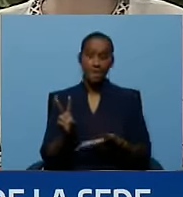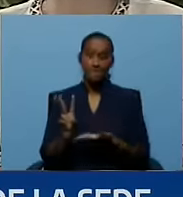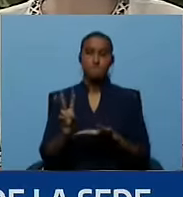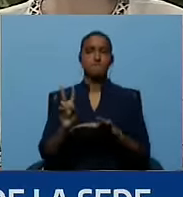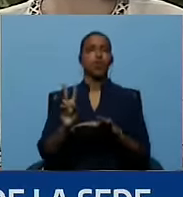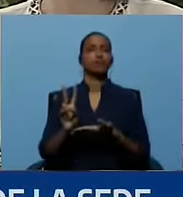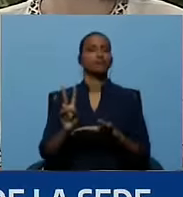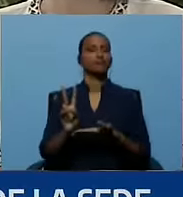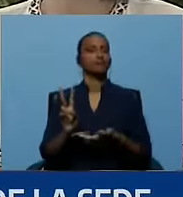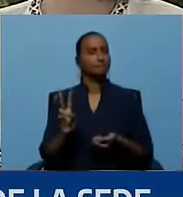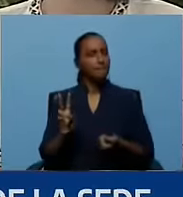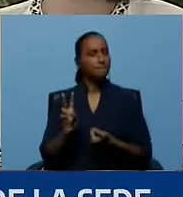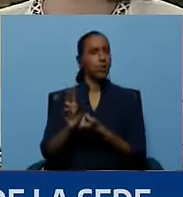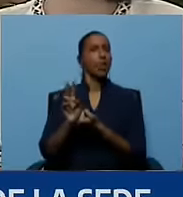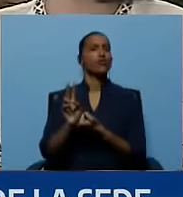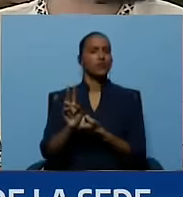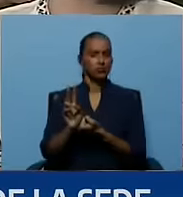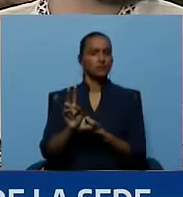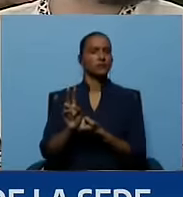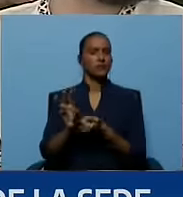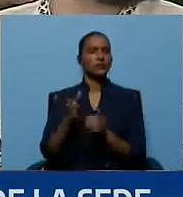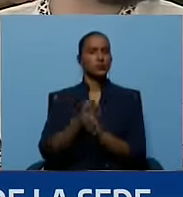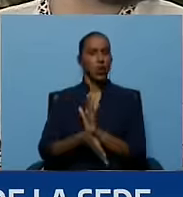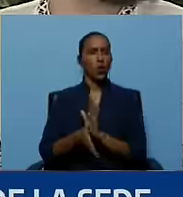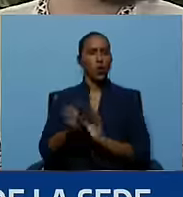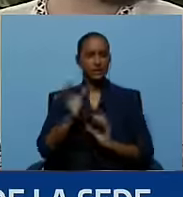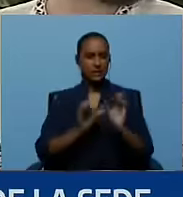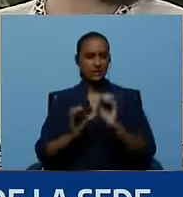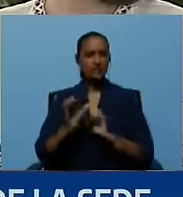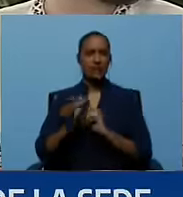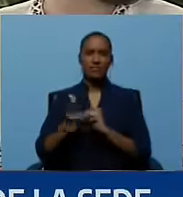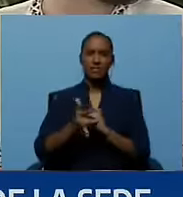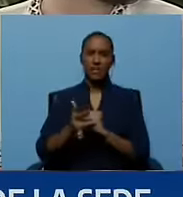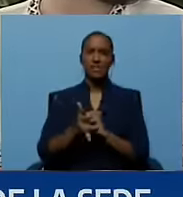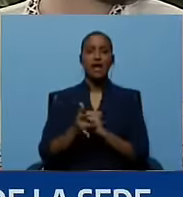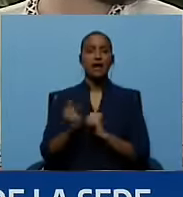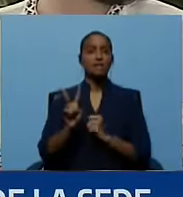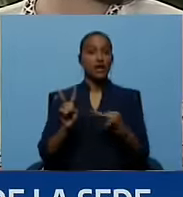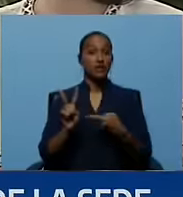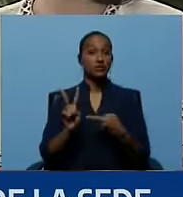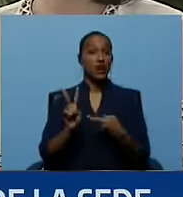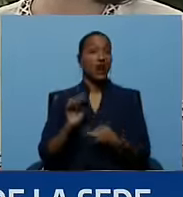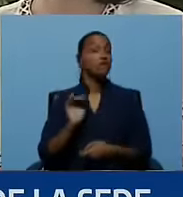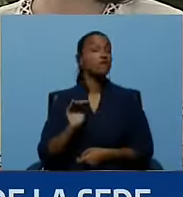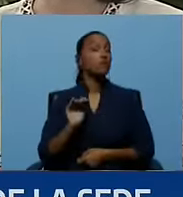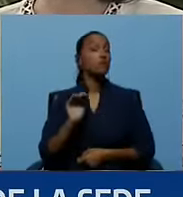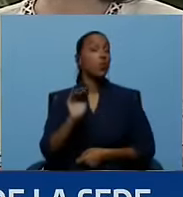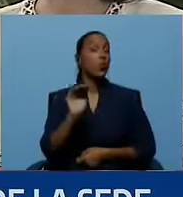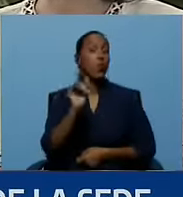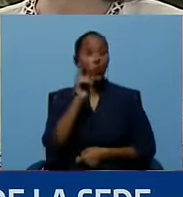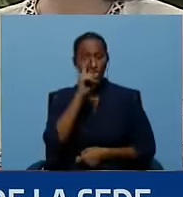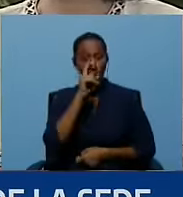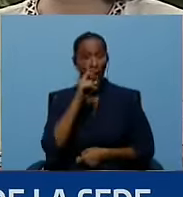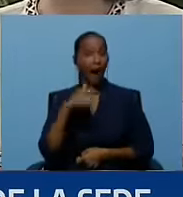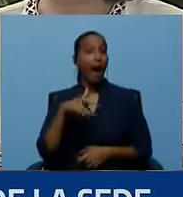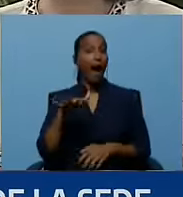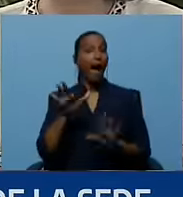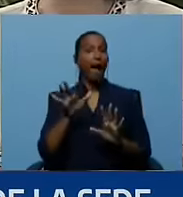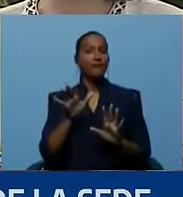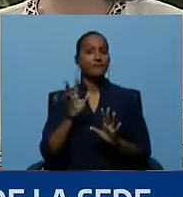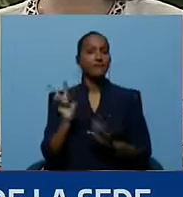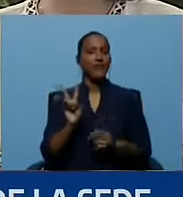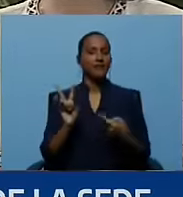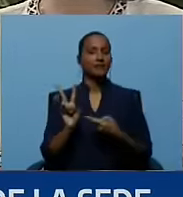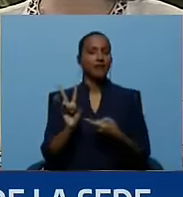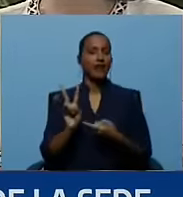su propia capacidad científica y técnica, Venezuela será en unos años el asombro del mundo.